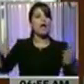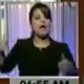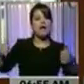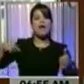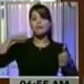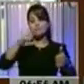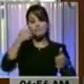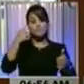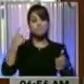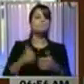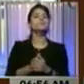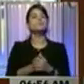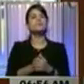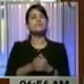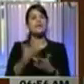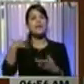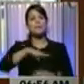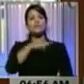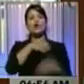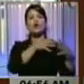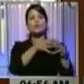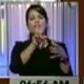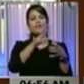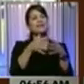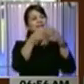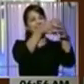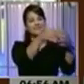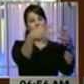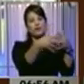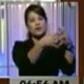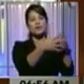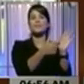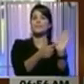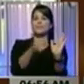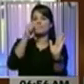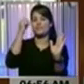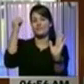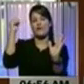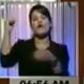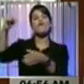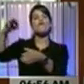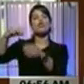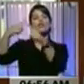vean. Misión Venezolana en Estados Unidos presentará hoy al Fondo Monetario Internacional